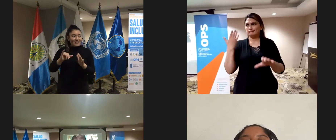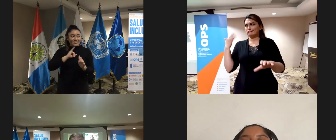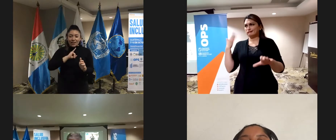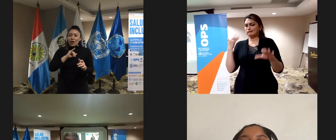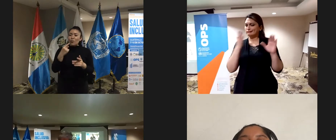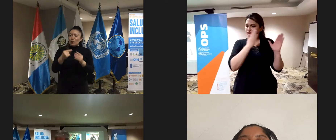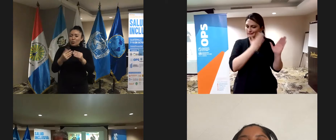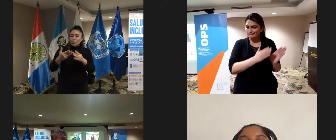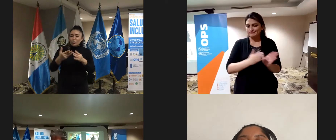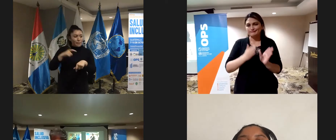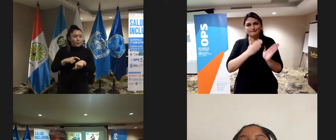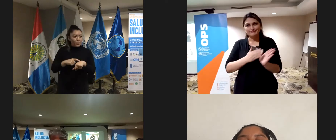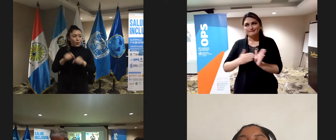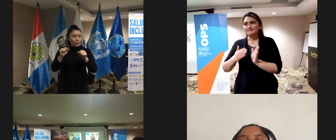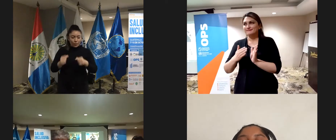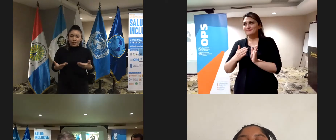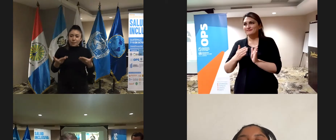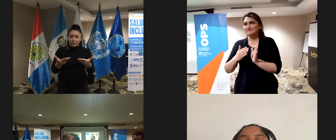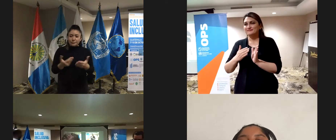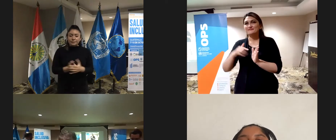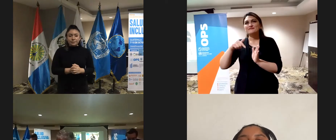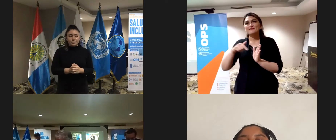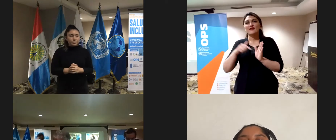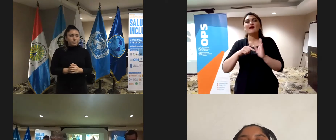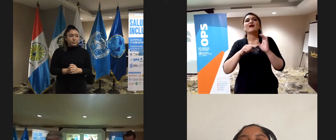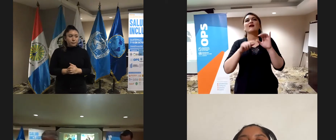tiempo entre las diferentes instituciones